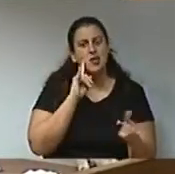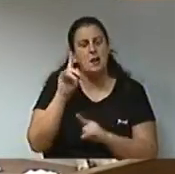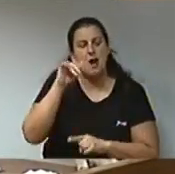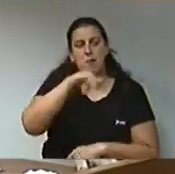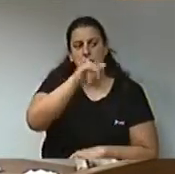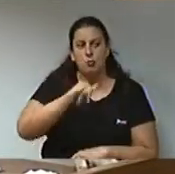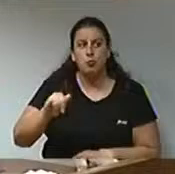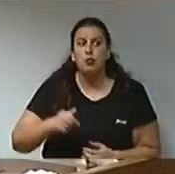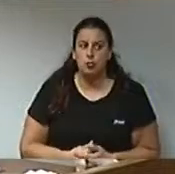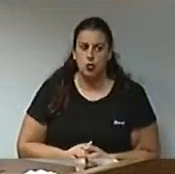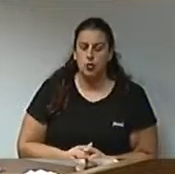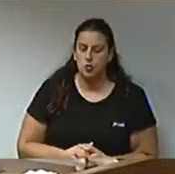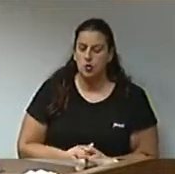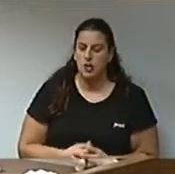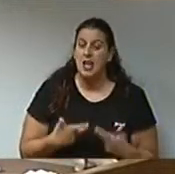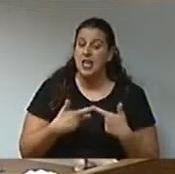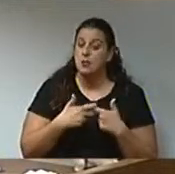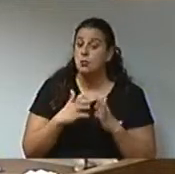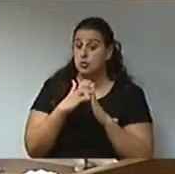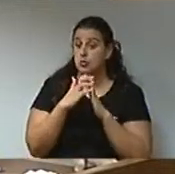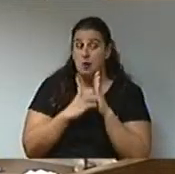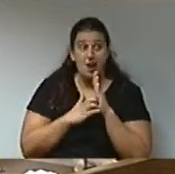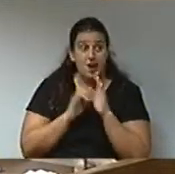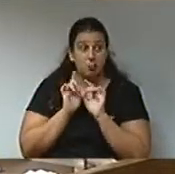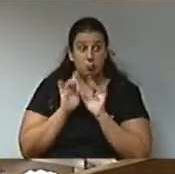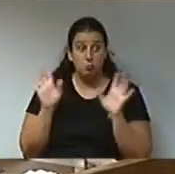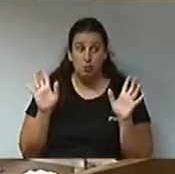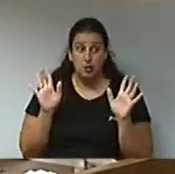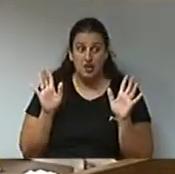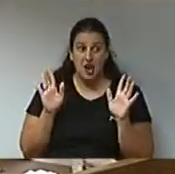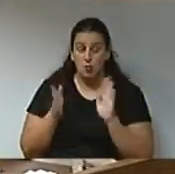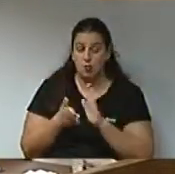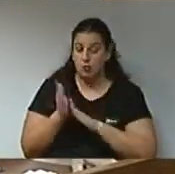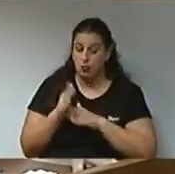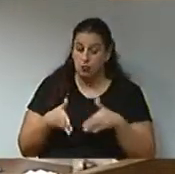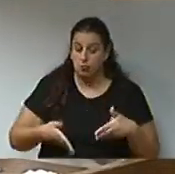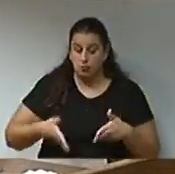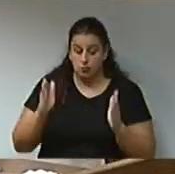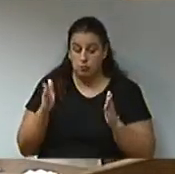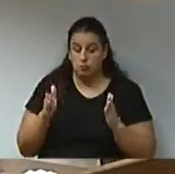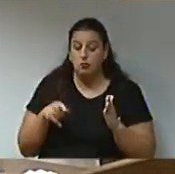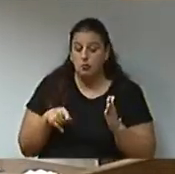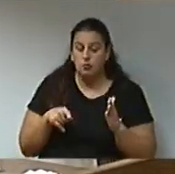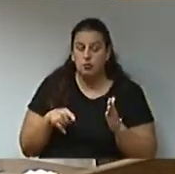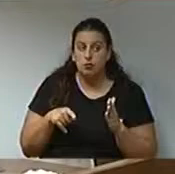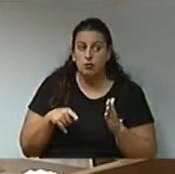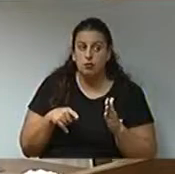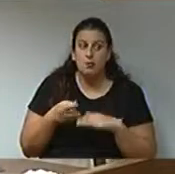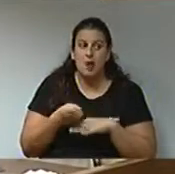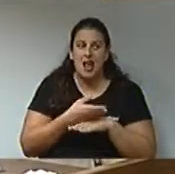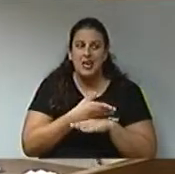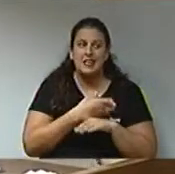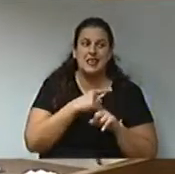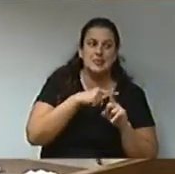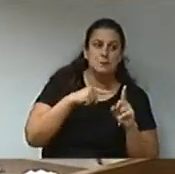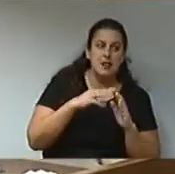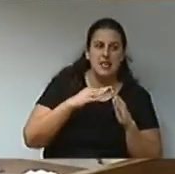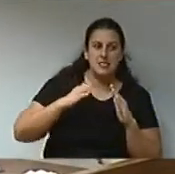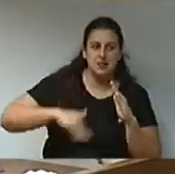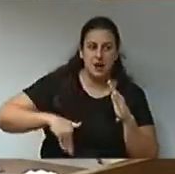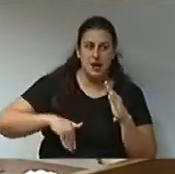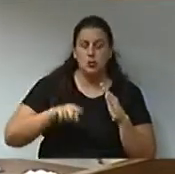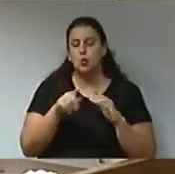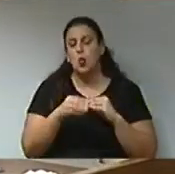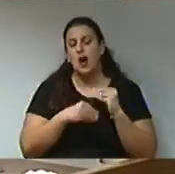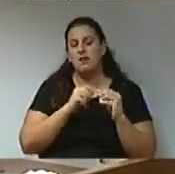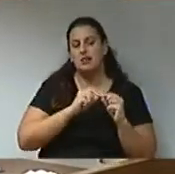Tenemos que bajar los impuestos claramente con una dirección que es las rentas medias y bajas. Y usted habla de